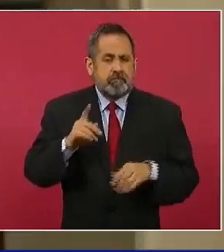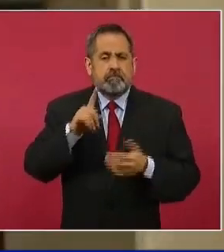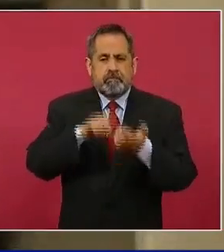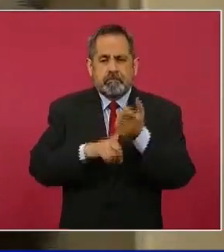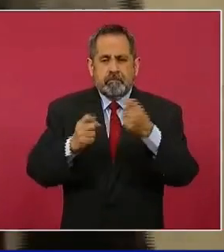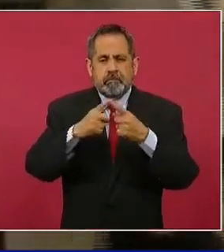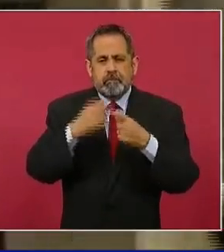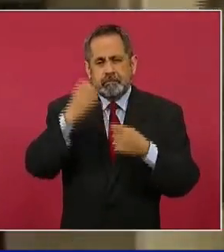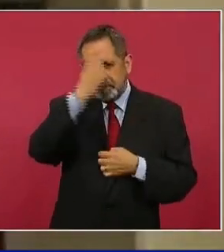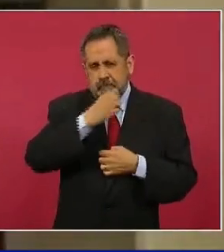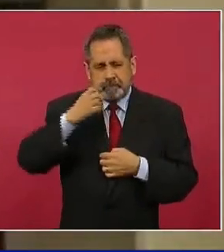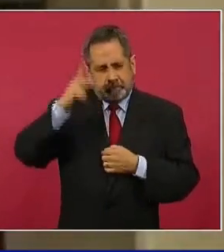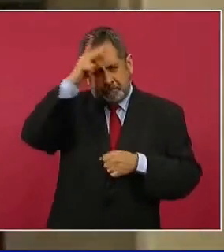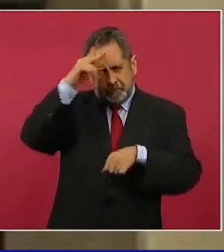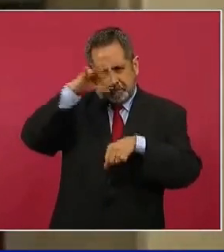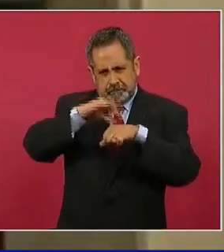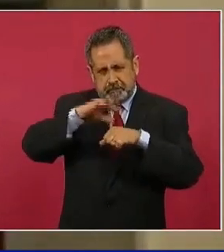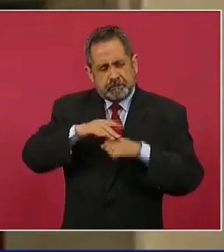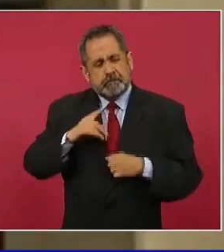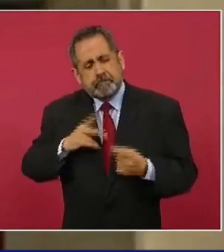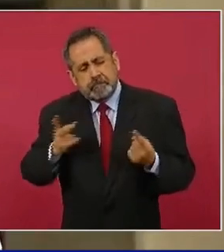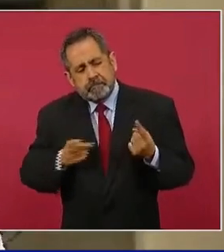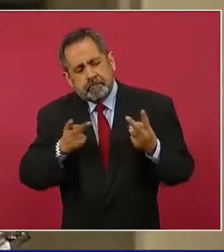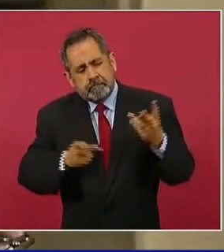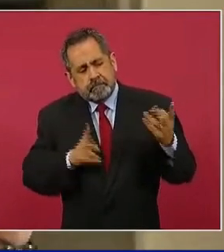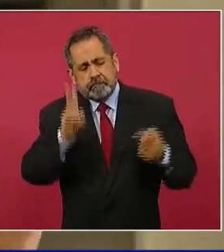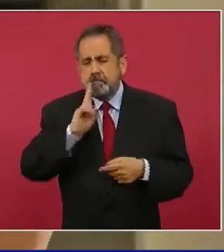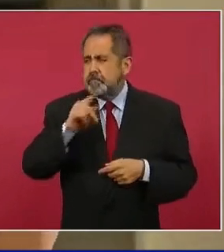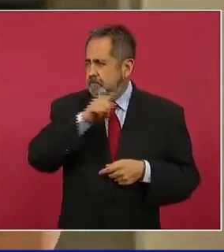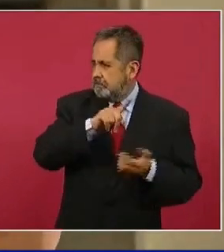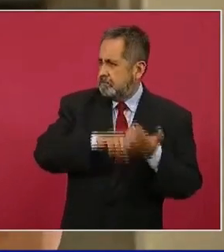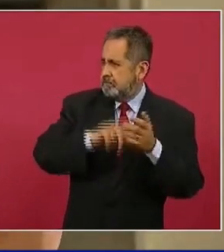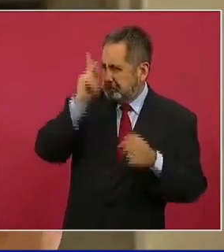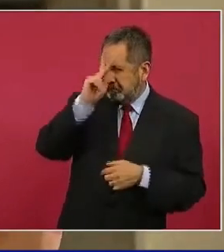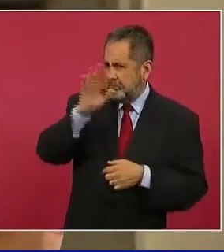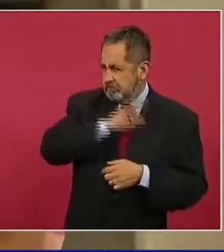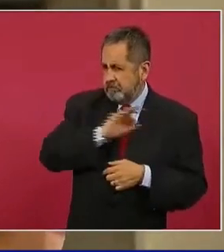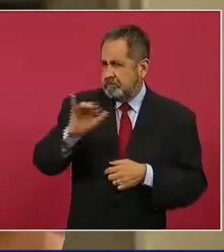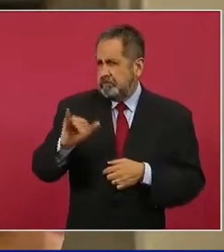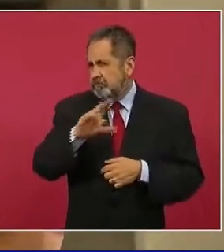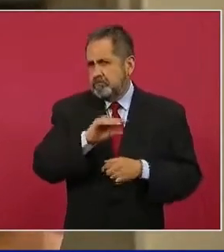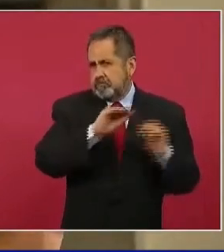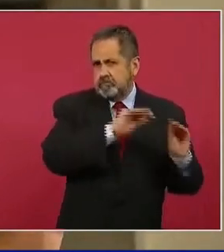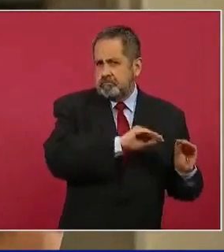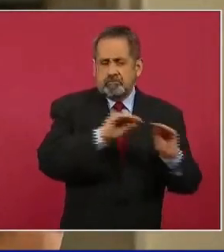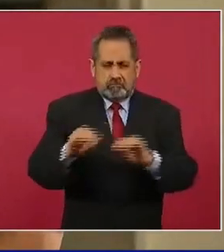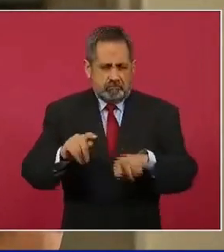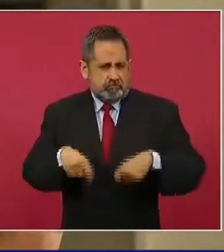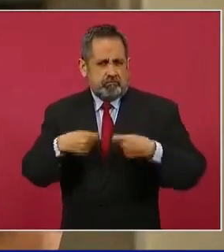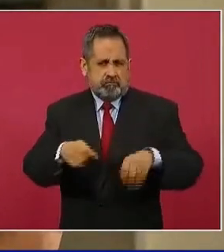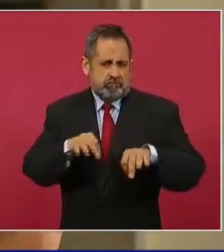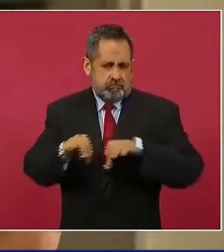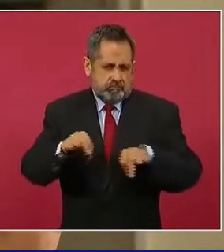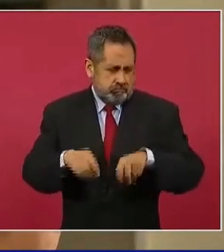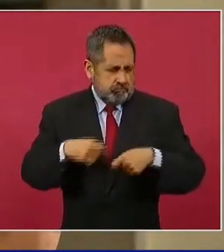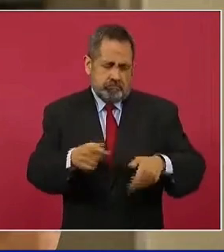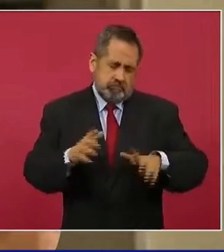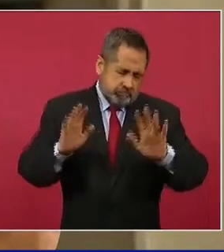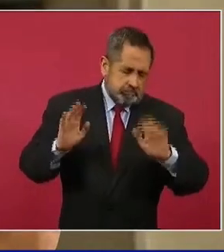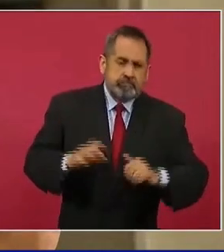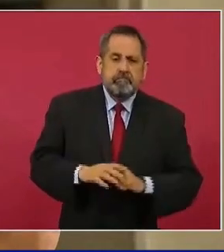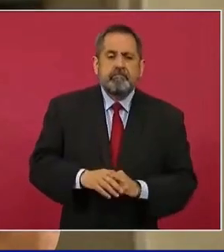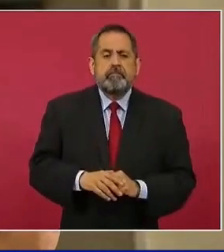psicométricos, donde se mide si efectivamente está en capacidades psicológicas para poder ejercer un empleo, un reclutado,